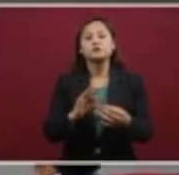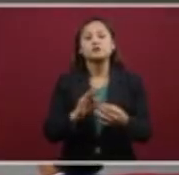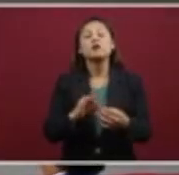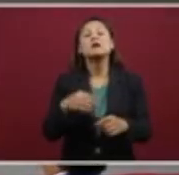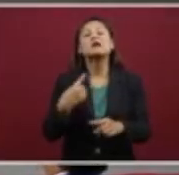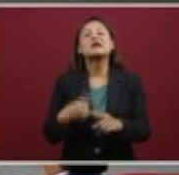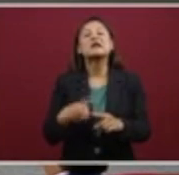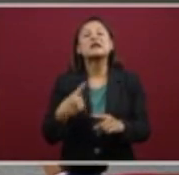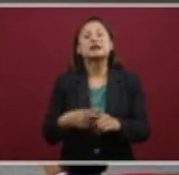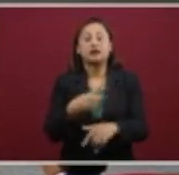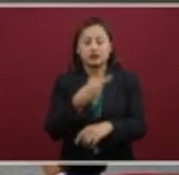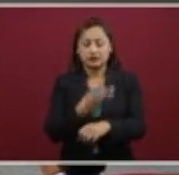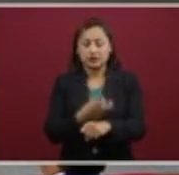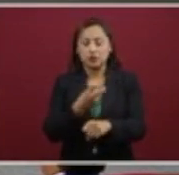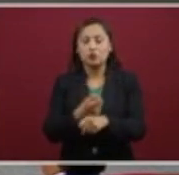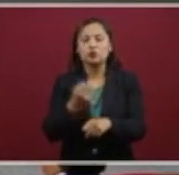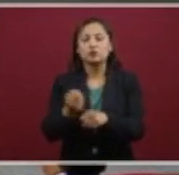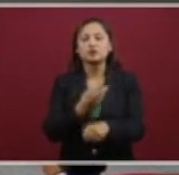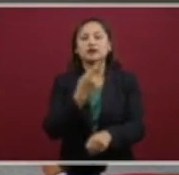subsecretario.